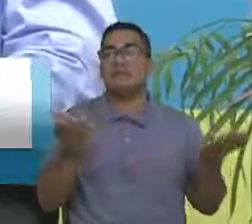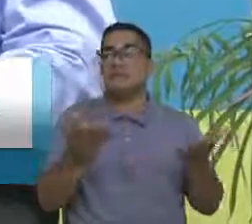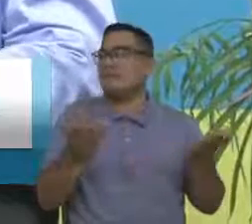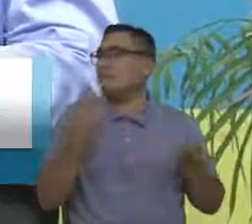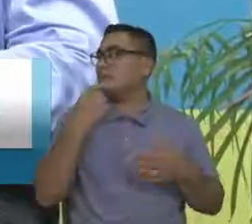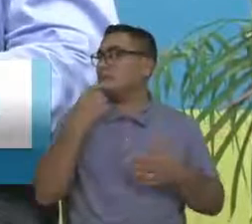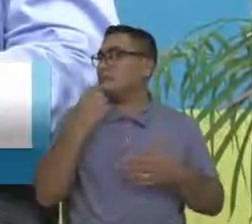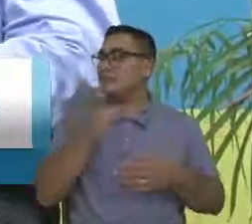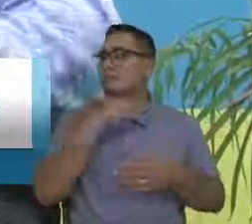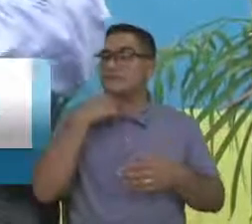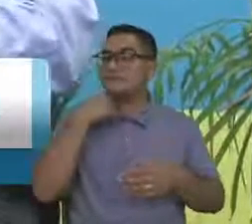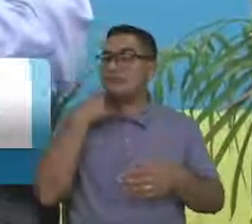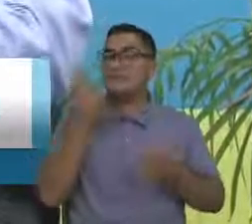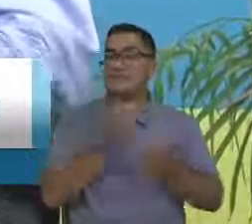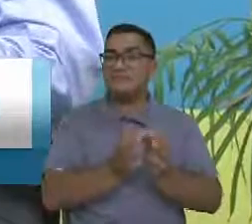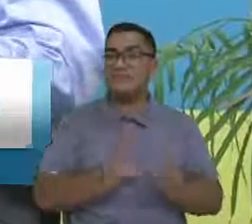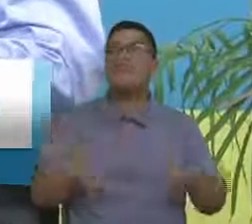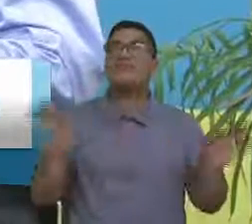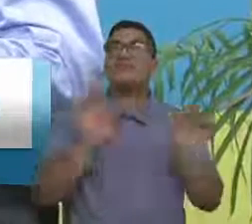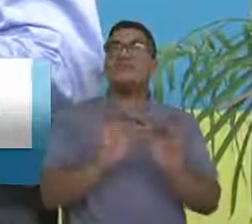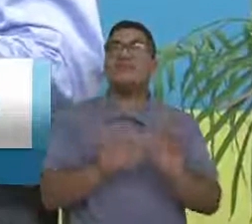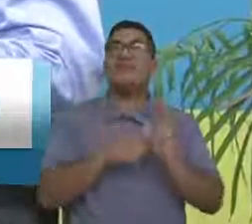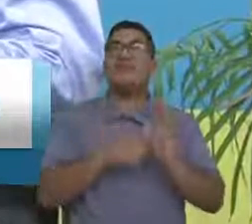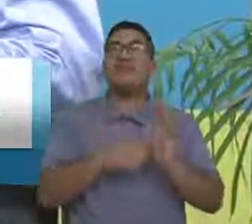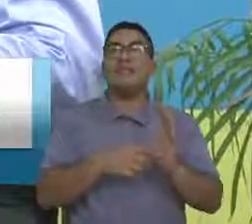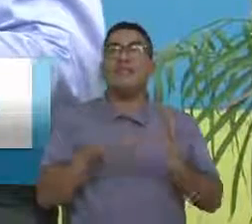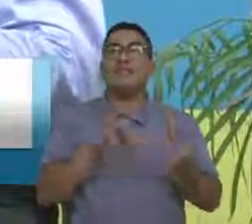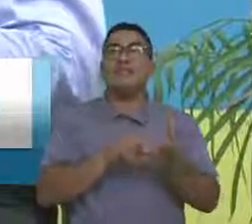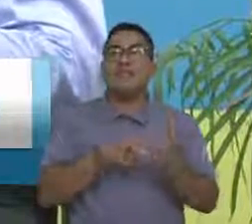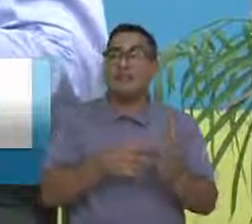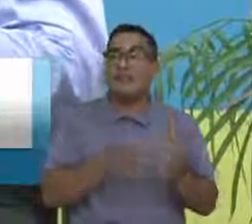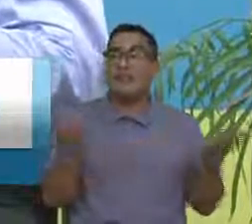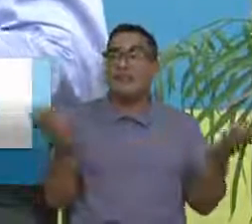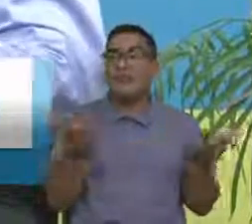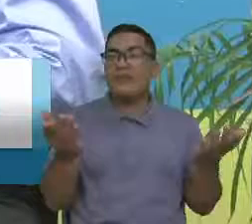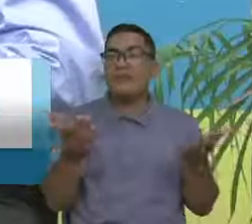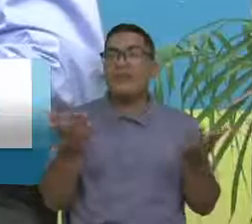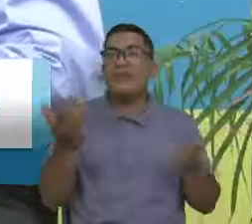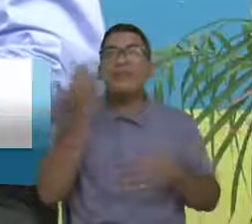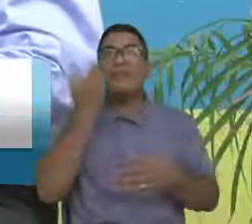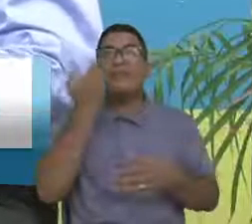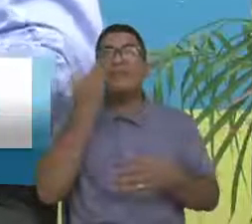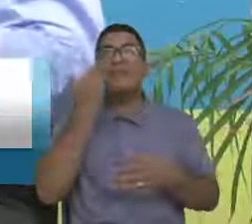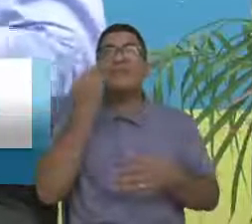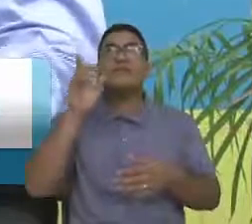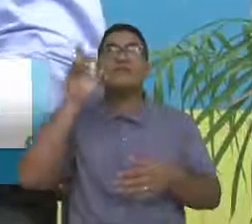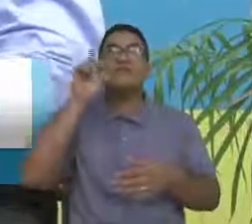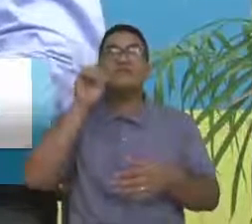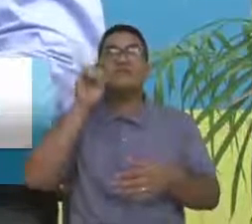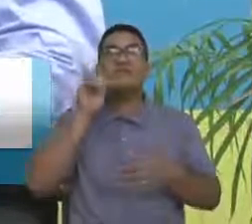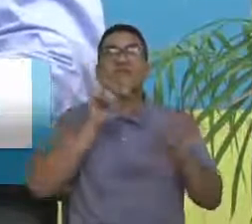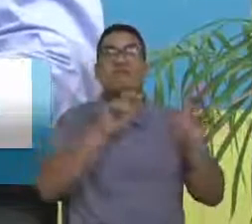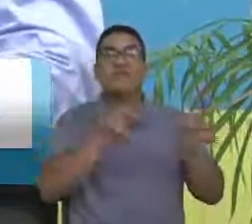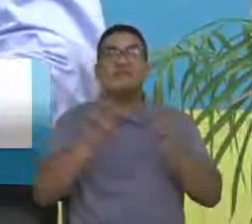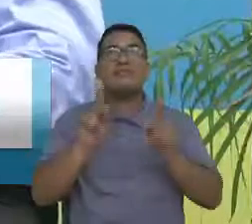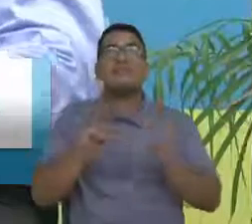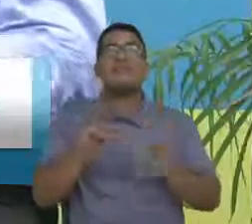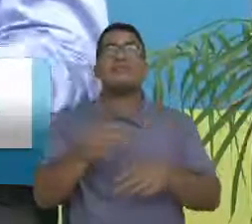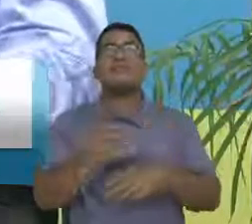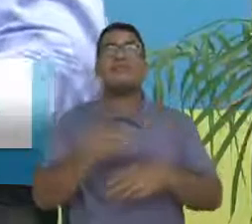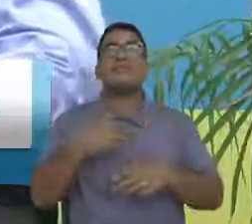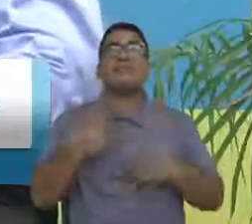Obviamente es importante que no solo se acompañe de la disminución de la cantidad de orina que el paciente va a miccionar, sino